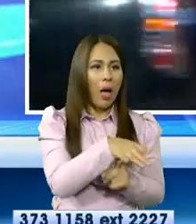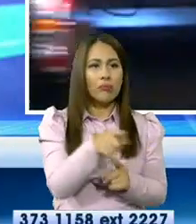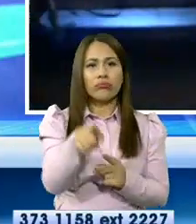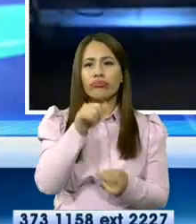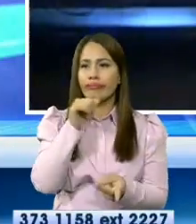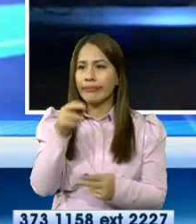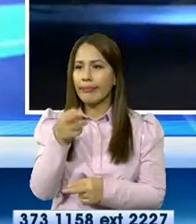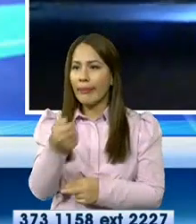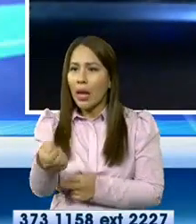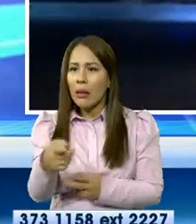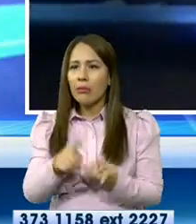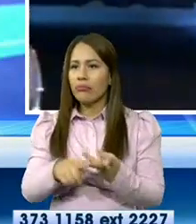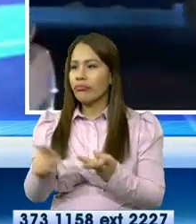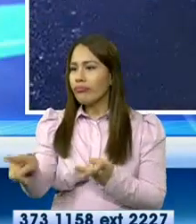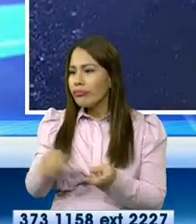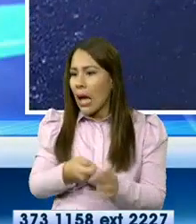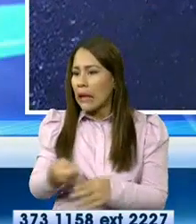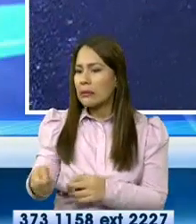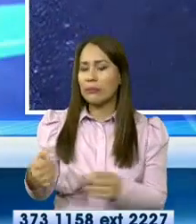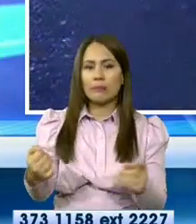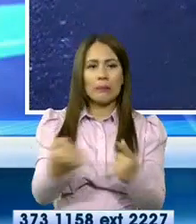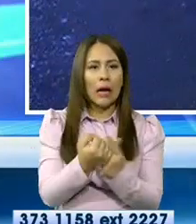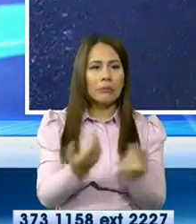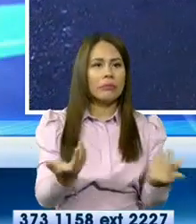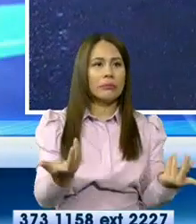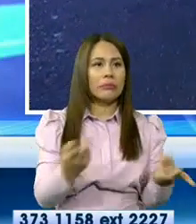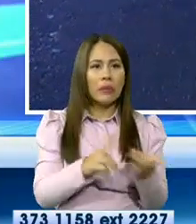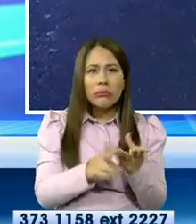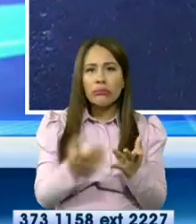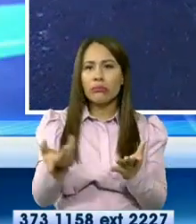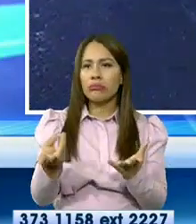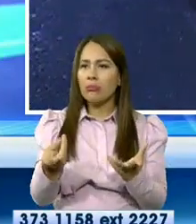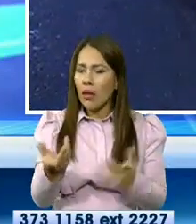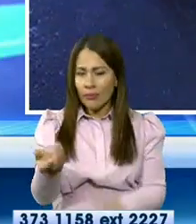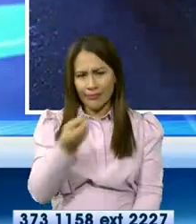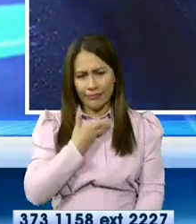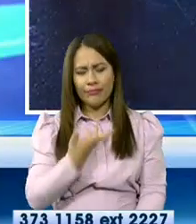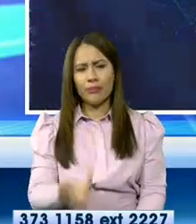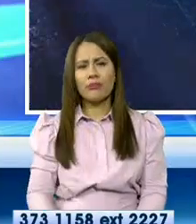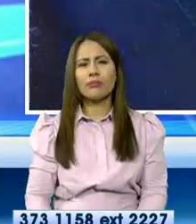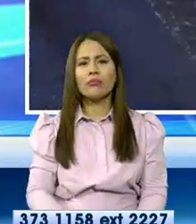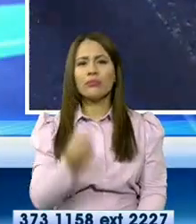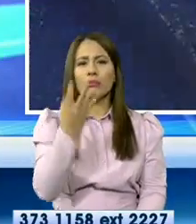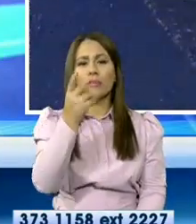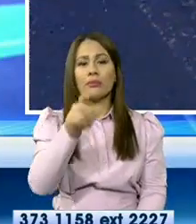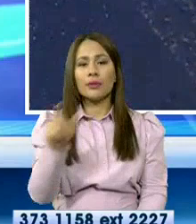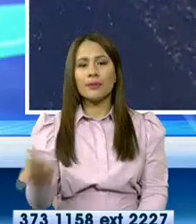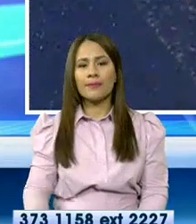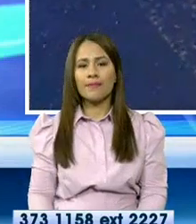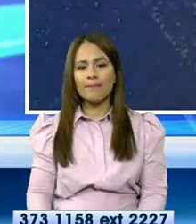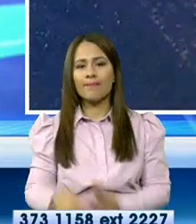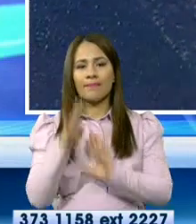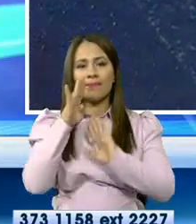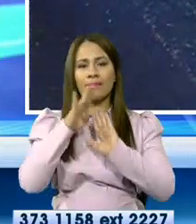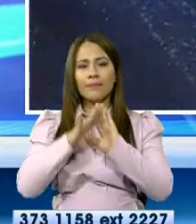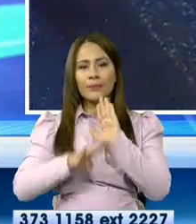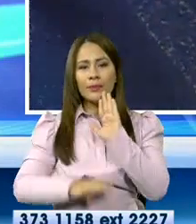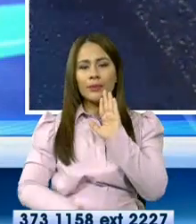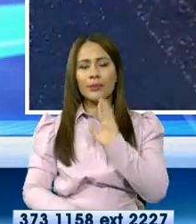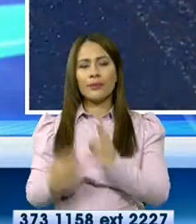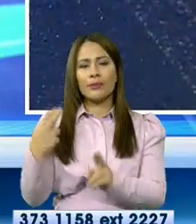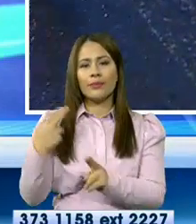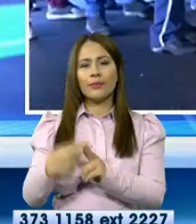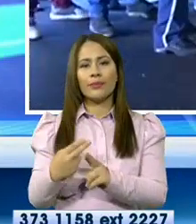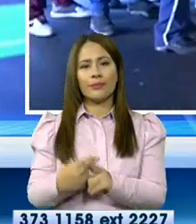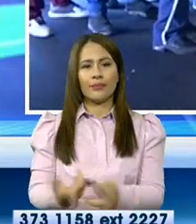irresponsable hizo este accidente, cometió este accidente y mató a esta persona, este por irresponsable. Díganme cuántos son, díganme la lista o díganme dónde